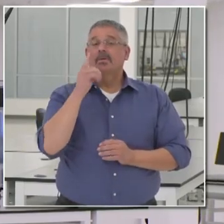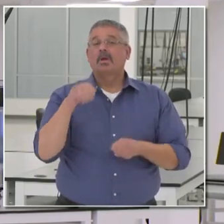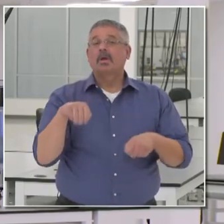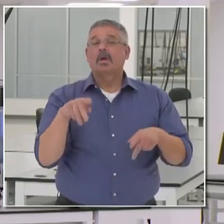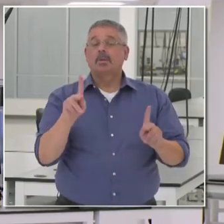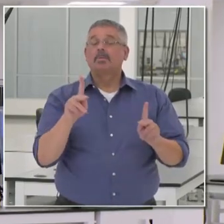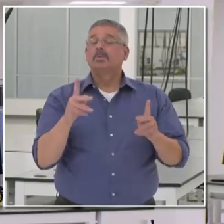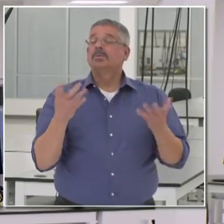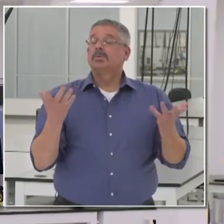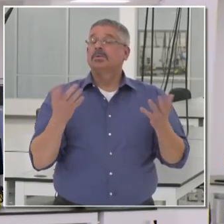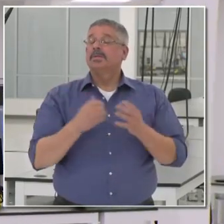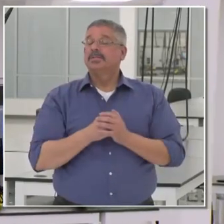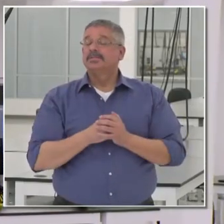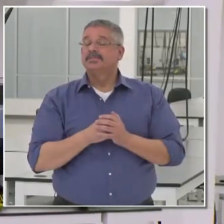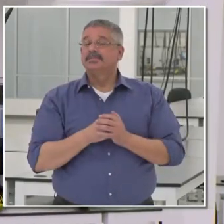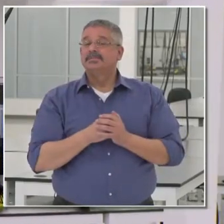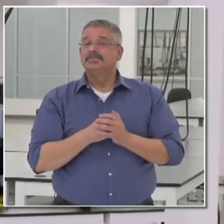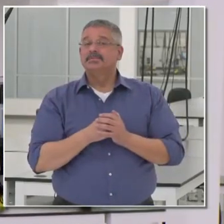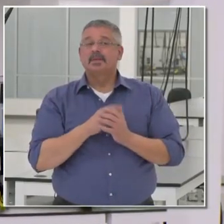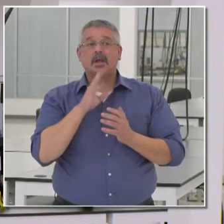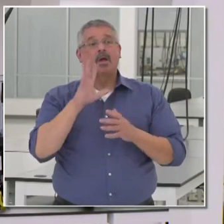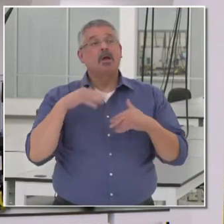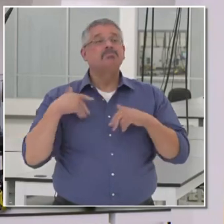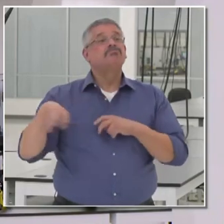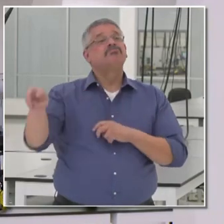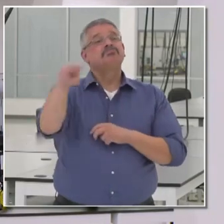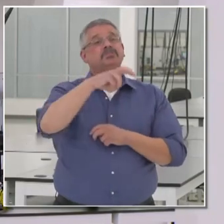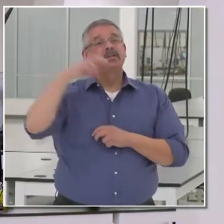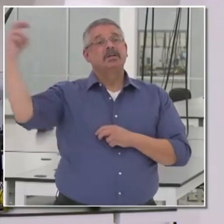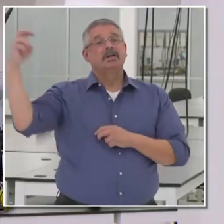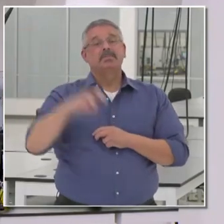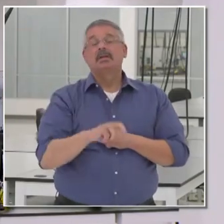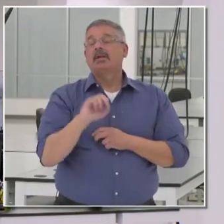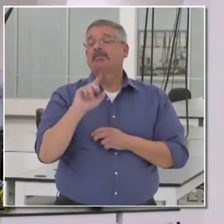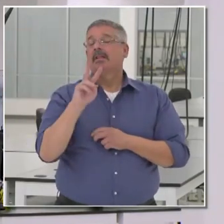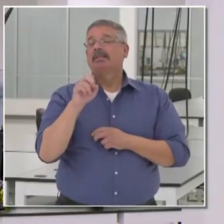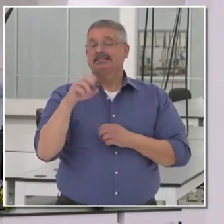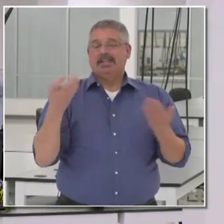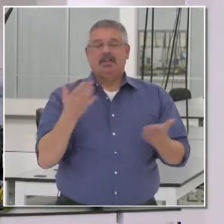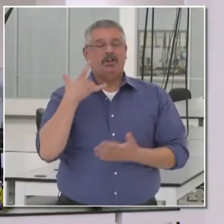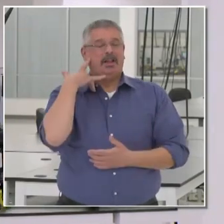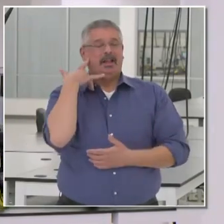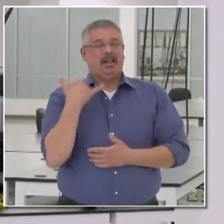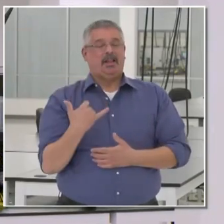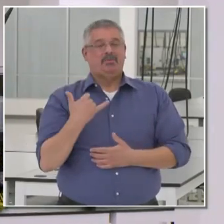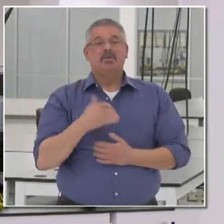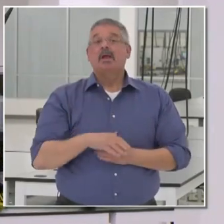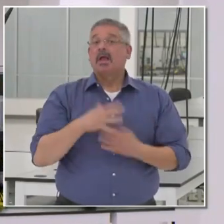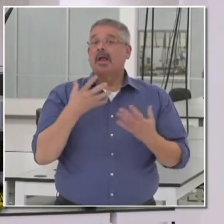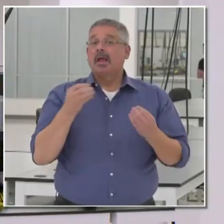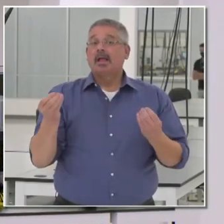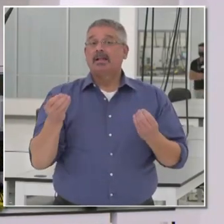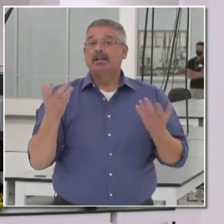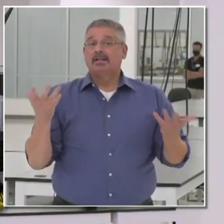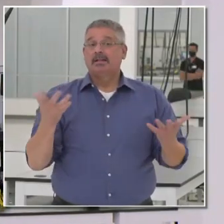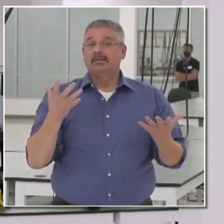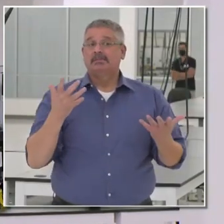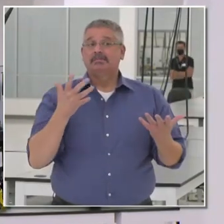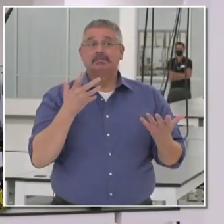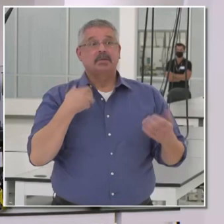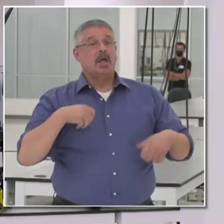gracias por la oportunidad d presentarme aquí en valencia en california y